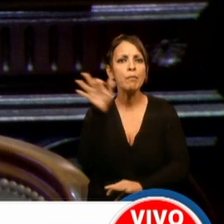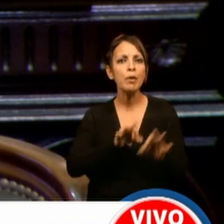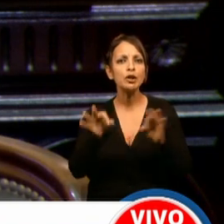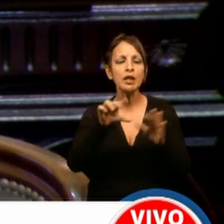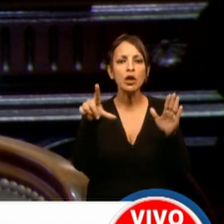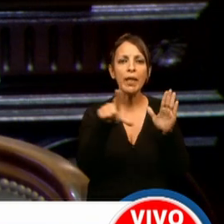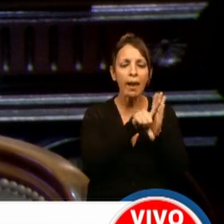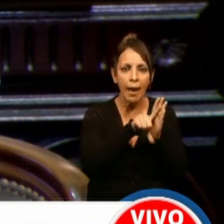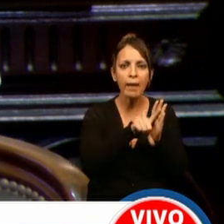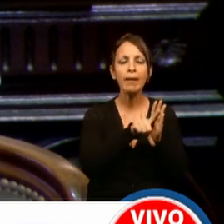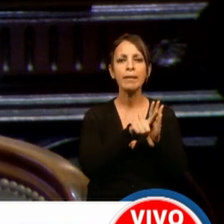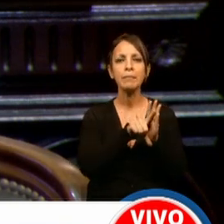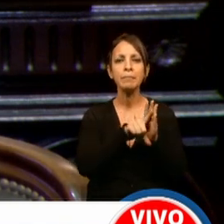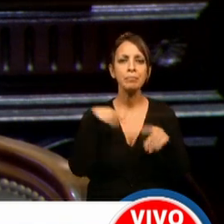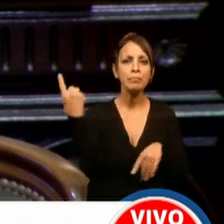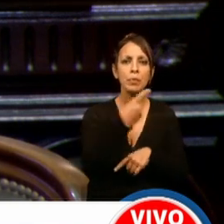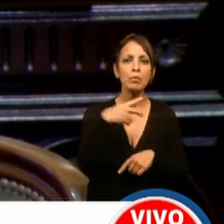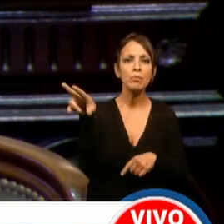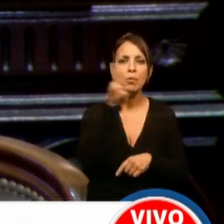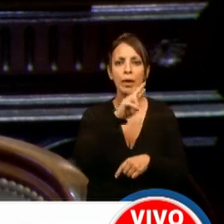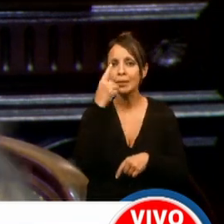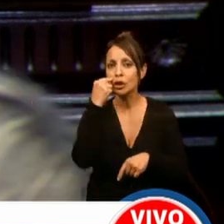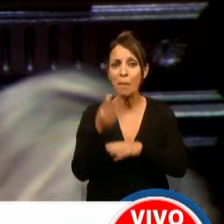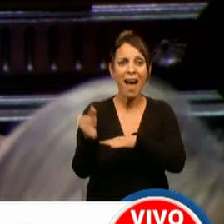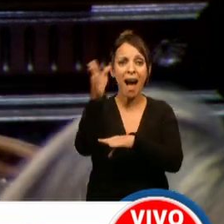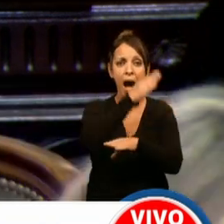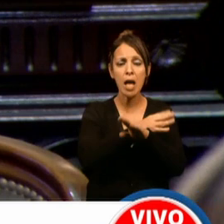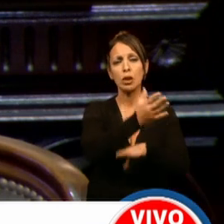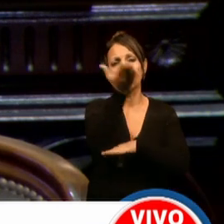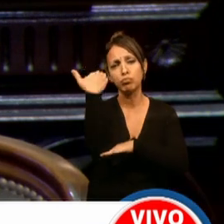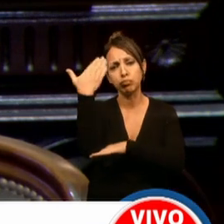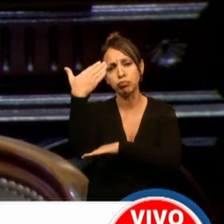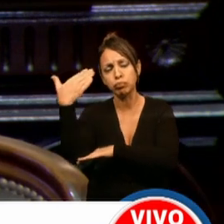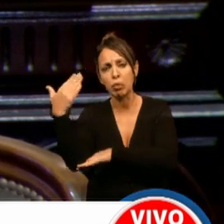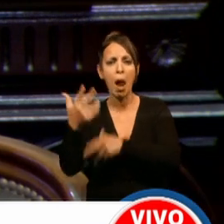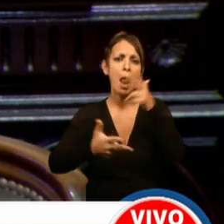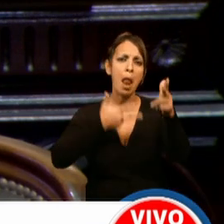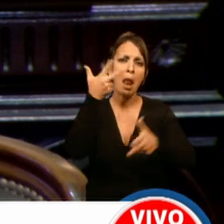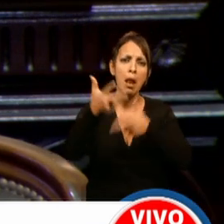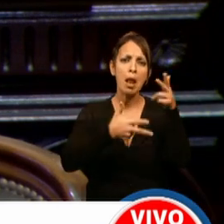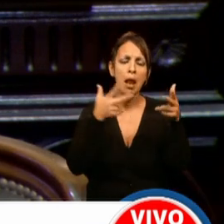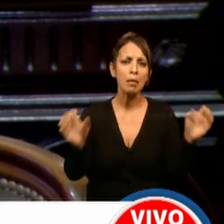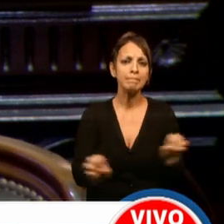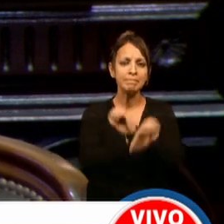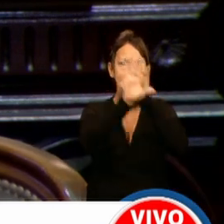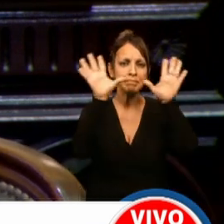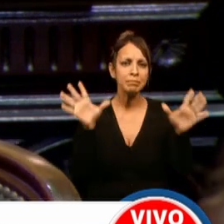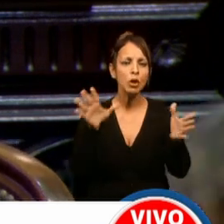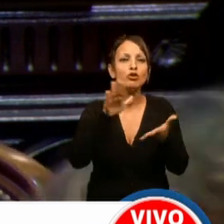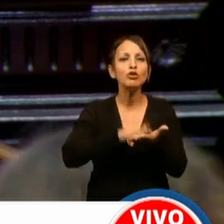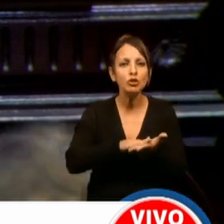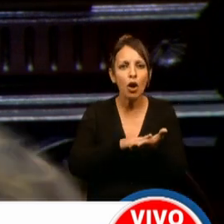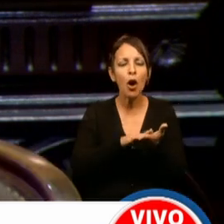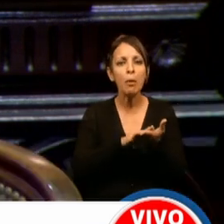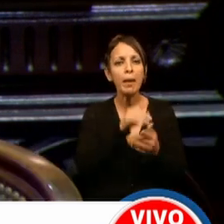ley donde todos y todas quienes me precedió en la palabra han hablado con mucha claridad acerca